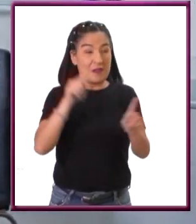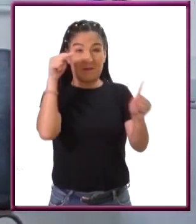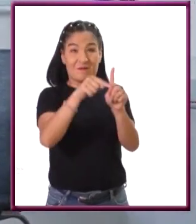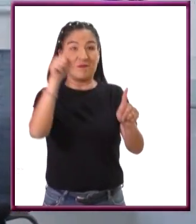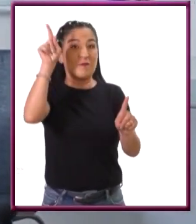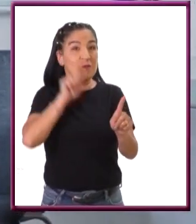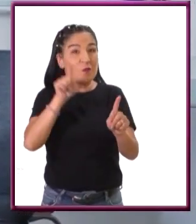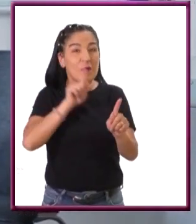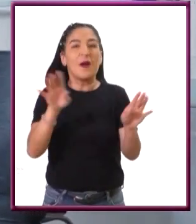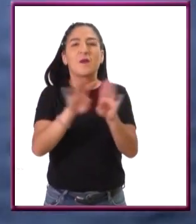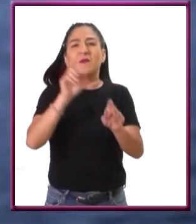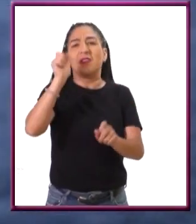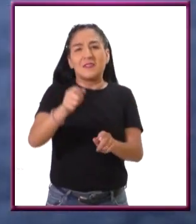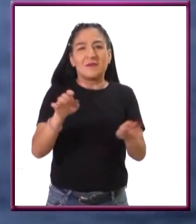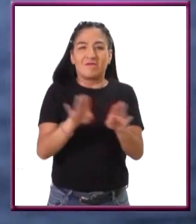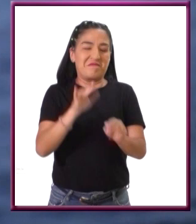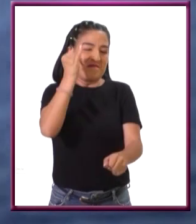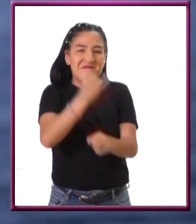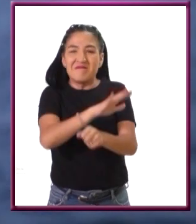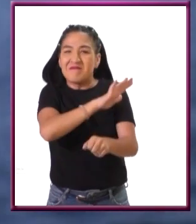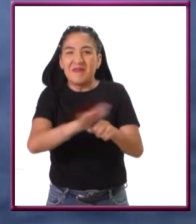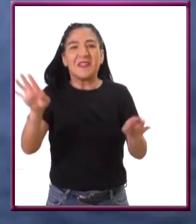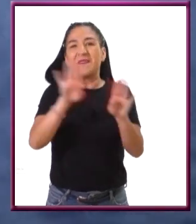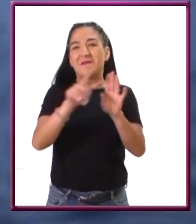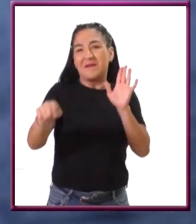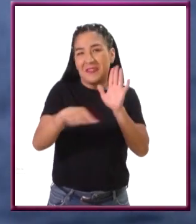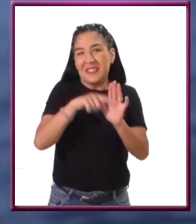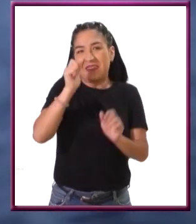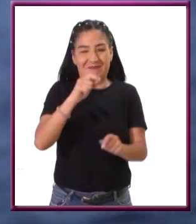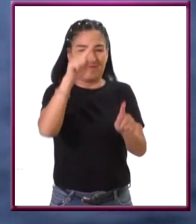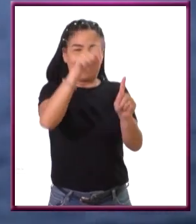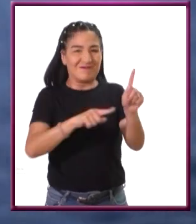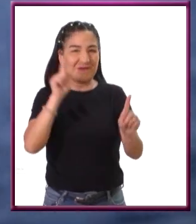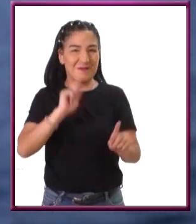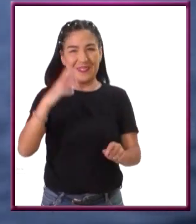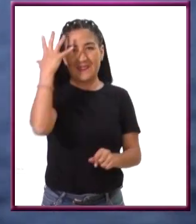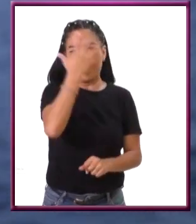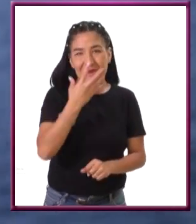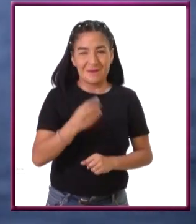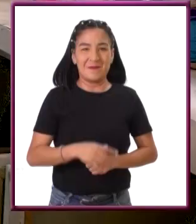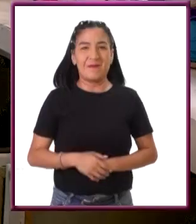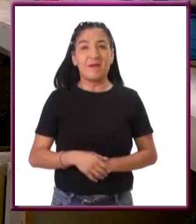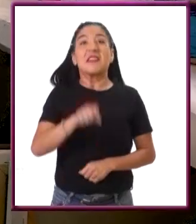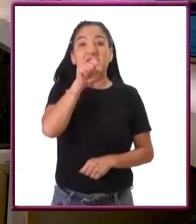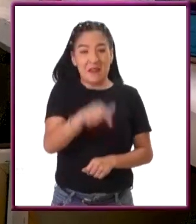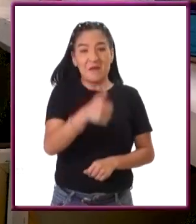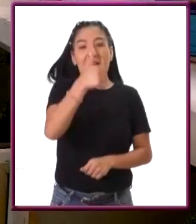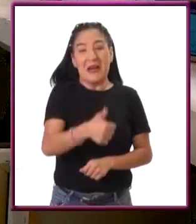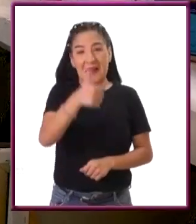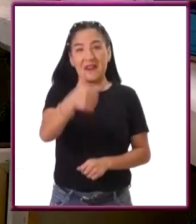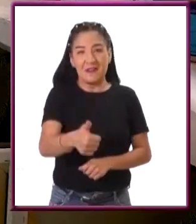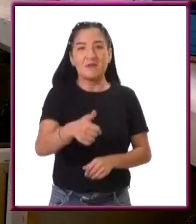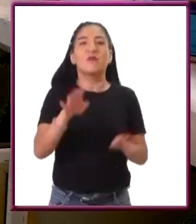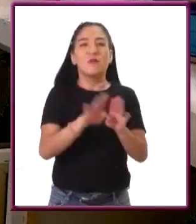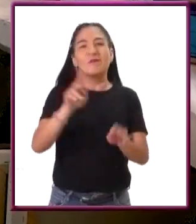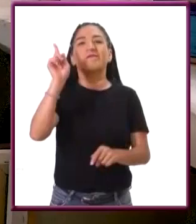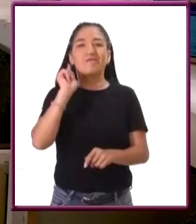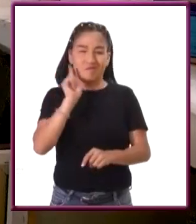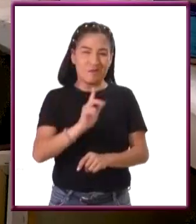no encasillar a las mujeres en estereotipos imposibles y negativos de belleza. También, cada vez más,